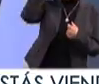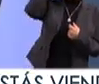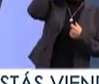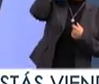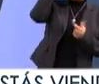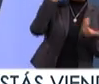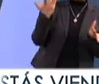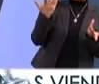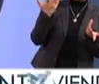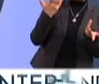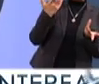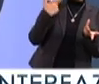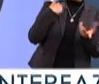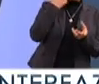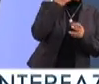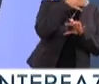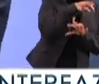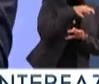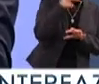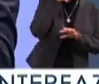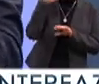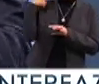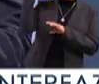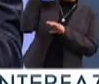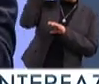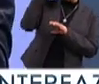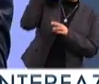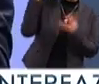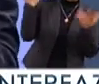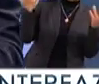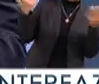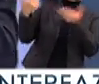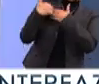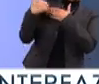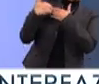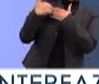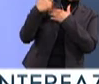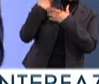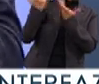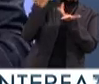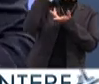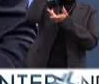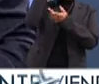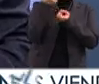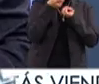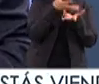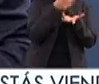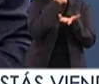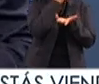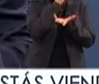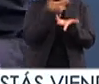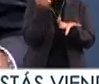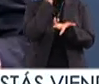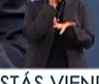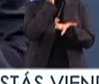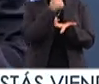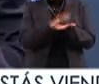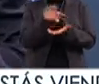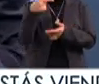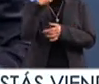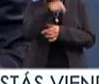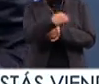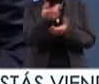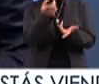momentos de toma de decisiones han enfrentado a estas discusiones o observaciones no se ve como lo que vamos a llamar pero es clave como tú